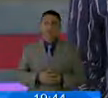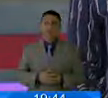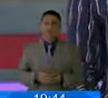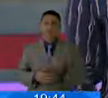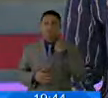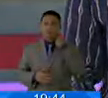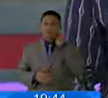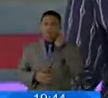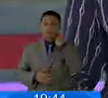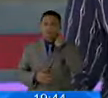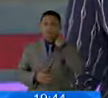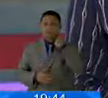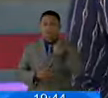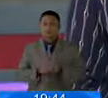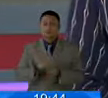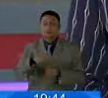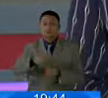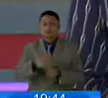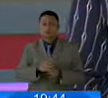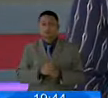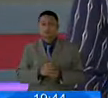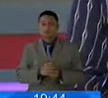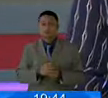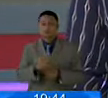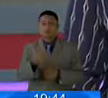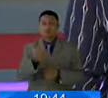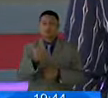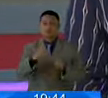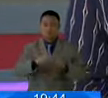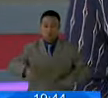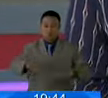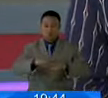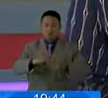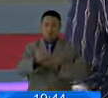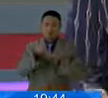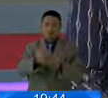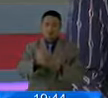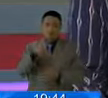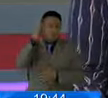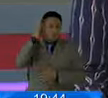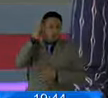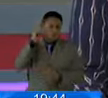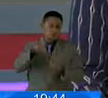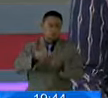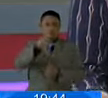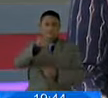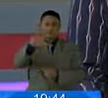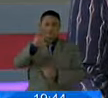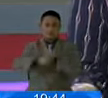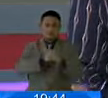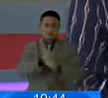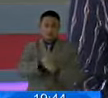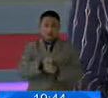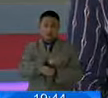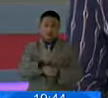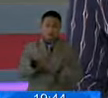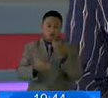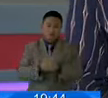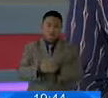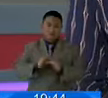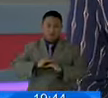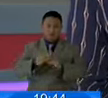Y en el país funcionan 13 centros de reproducción asistida donde las mujeres de hasta 35 años que desean postergar la